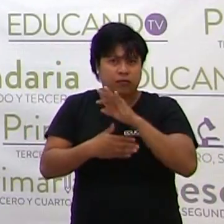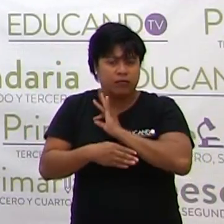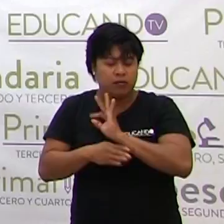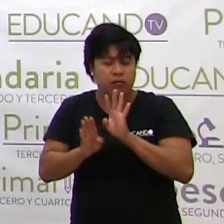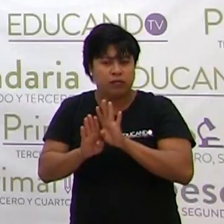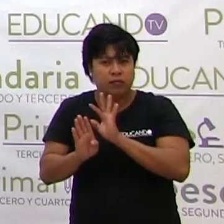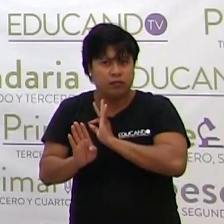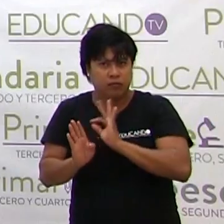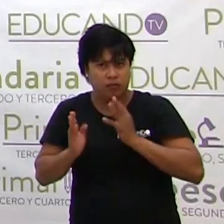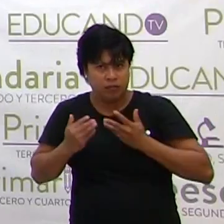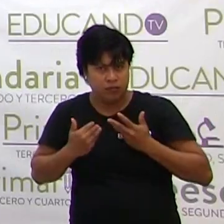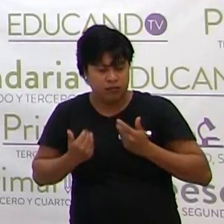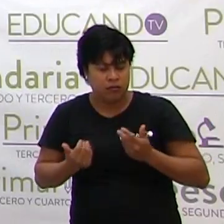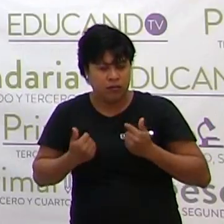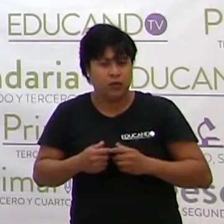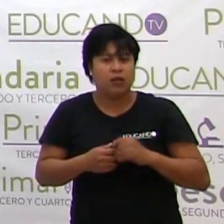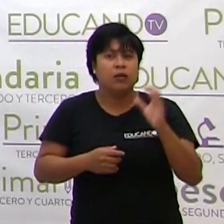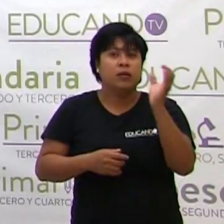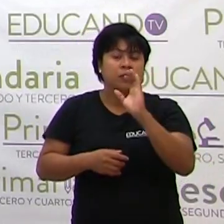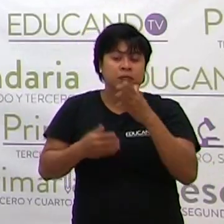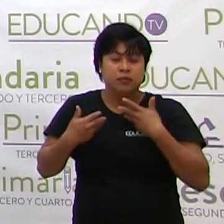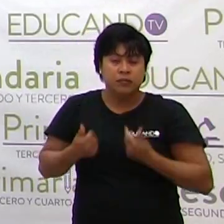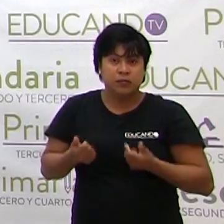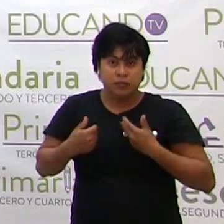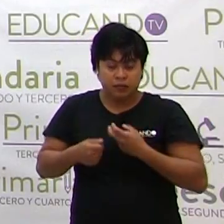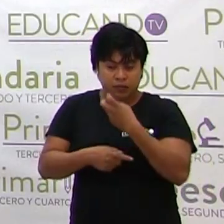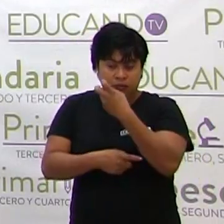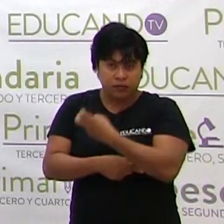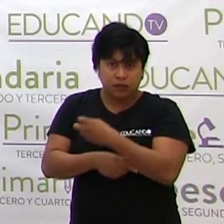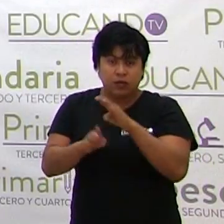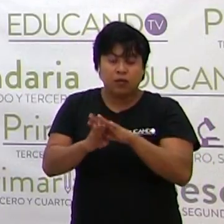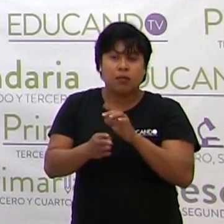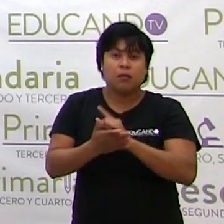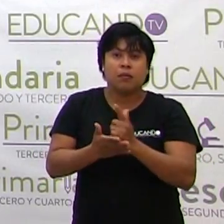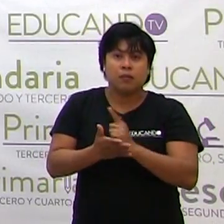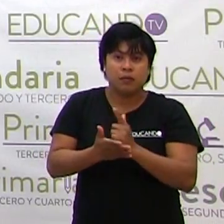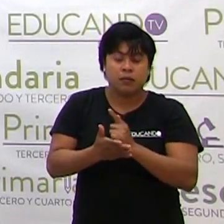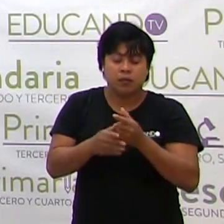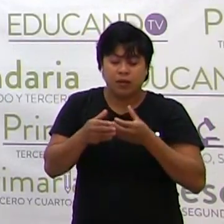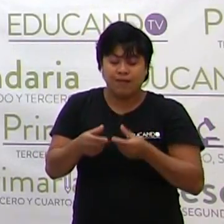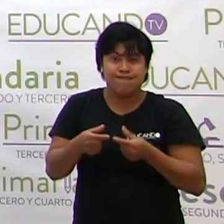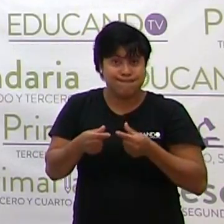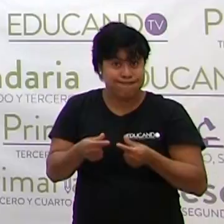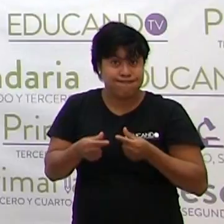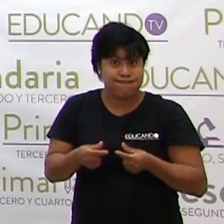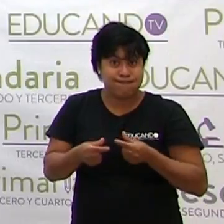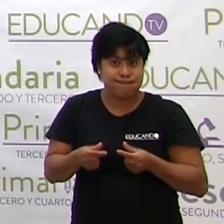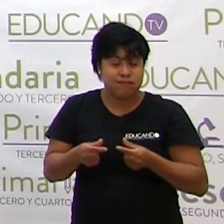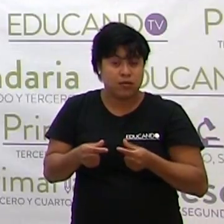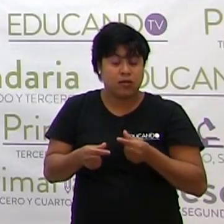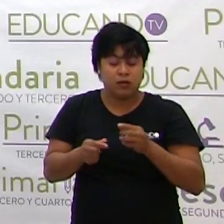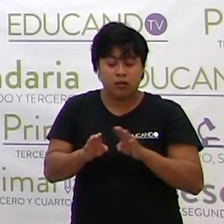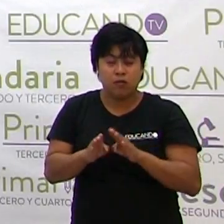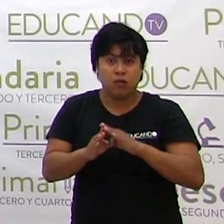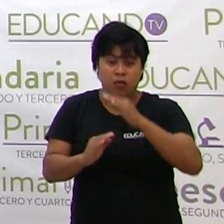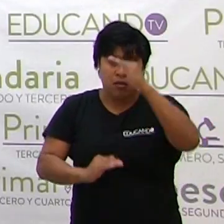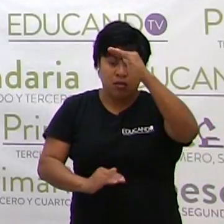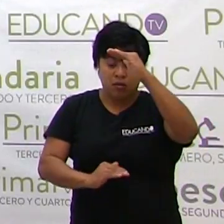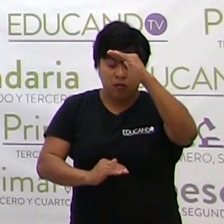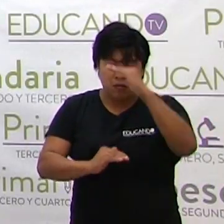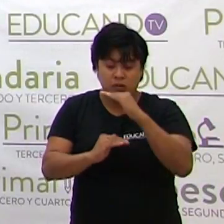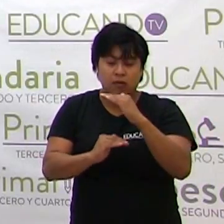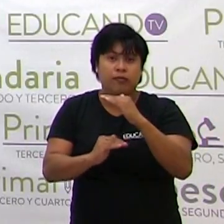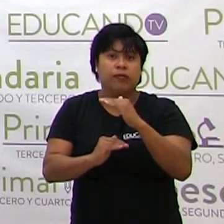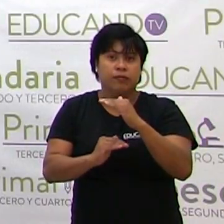siguiente. Al momento de entender esta parte de los libros, los gruesos, tanto grandes como